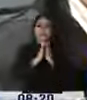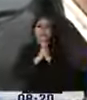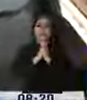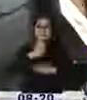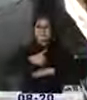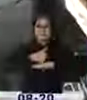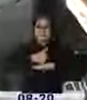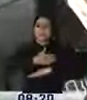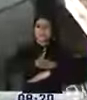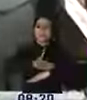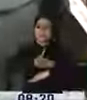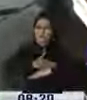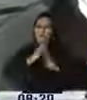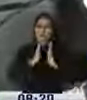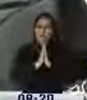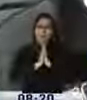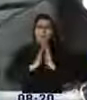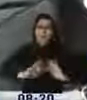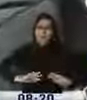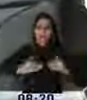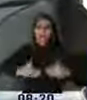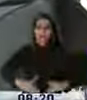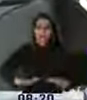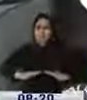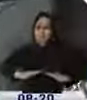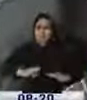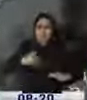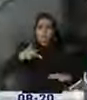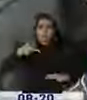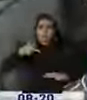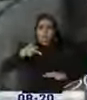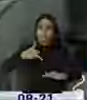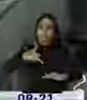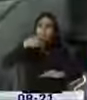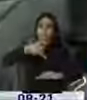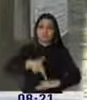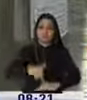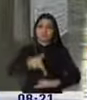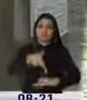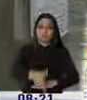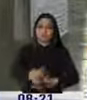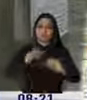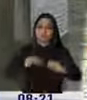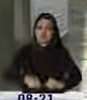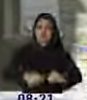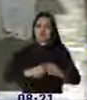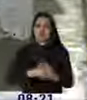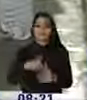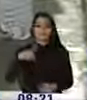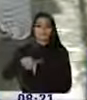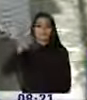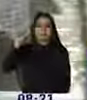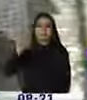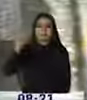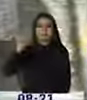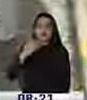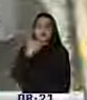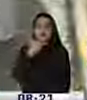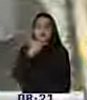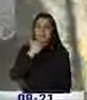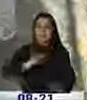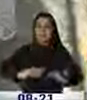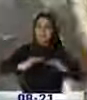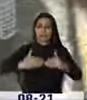que pongan un chapa muerto o algo para que no bajen muy rápido los carros. Nosotros aquí necesitamos